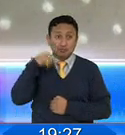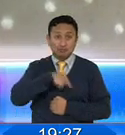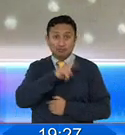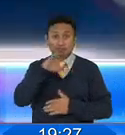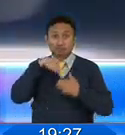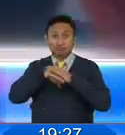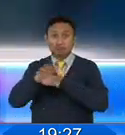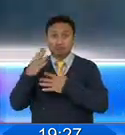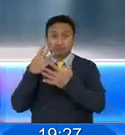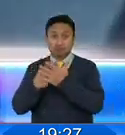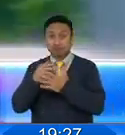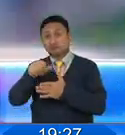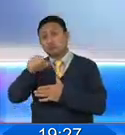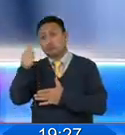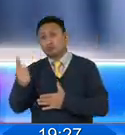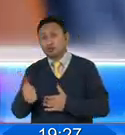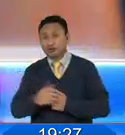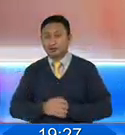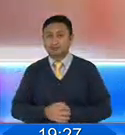cárcel regional